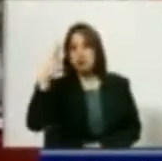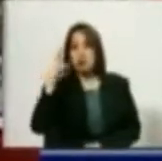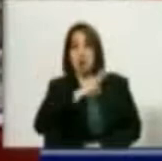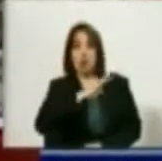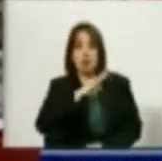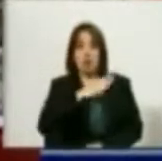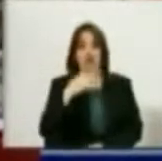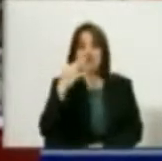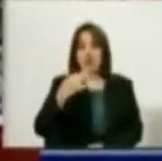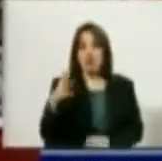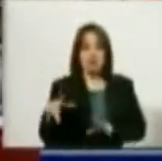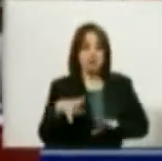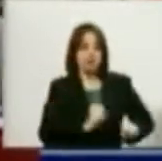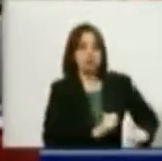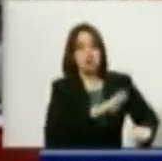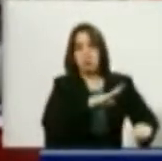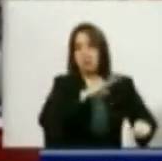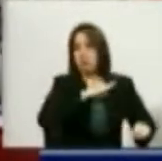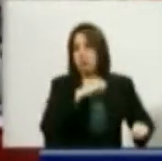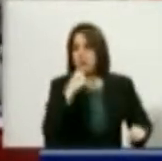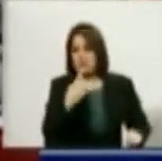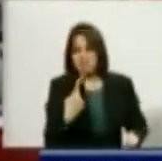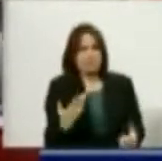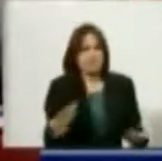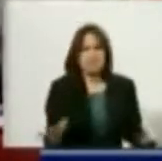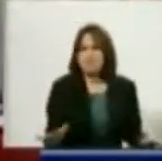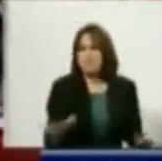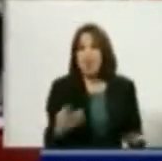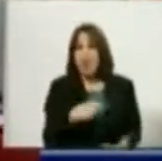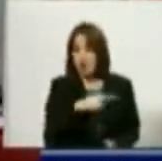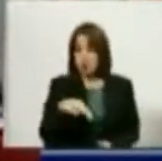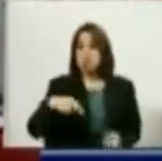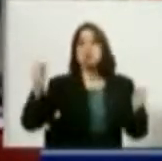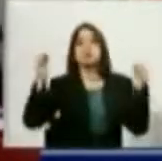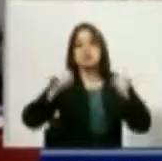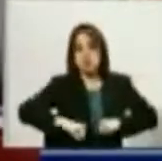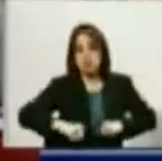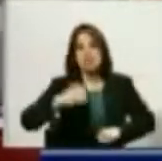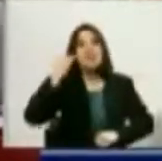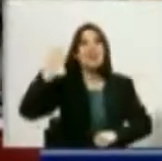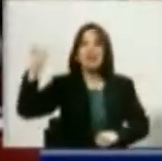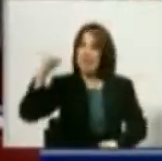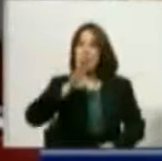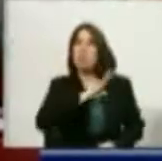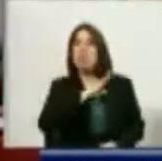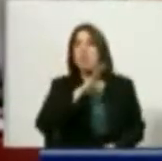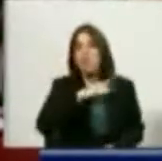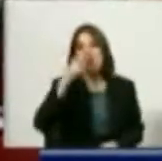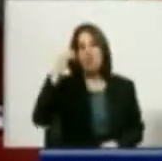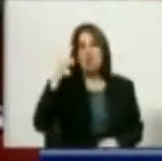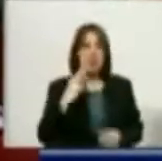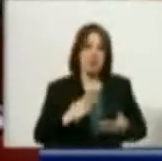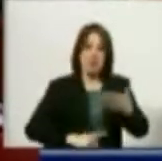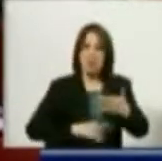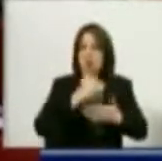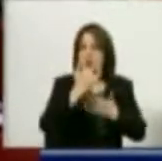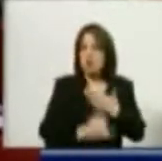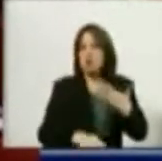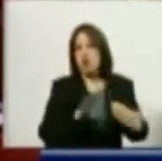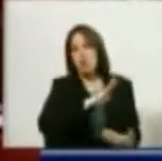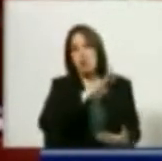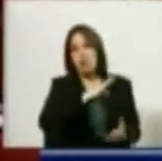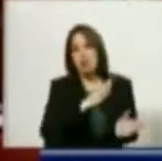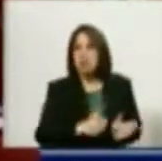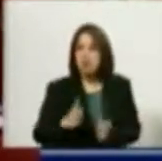dueños eh Ahora Nosotros sí tenemos idea ideología y nosotros sí tenemos proyecto propio